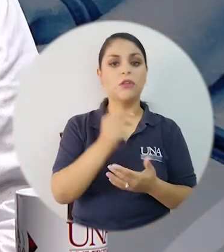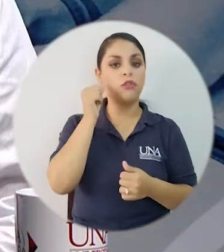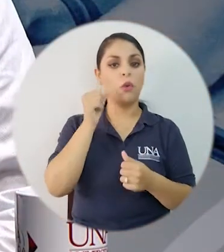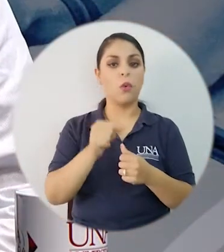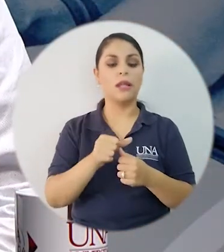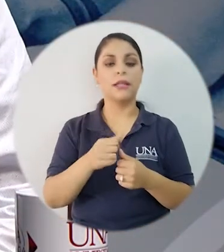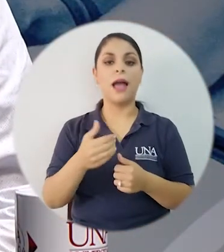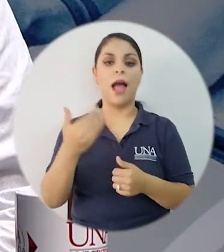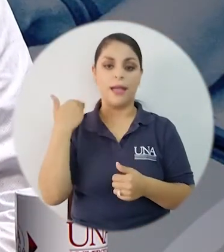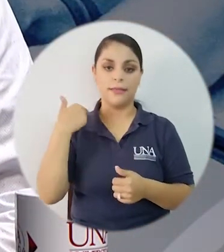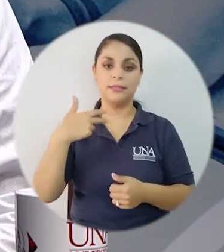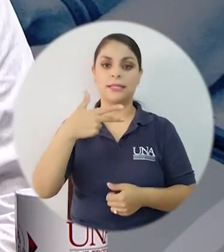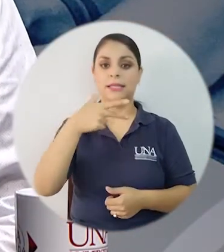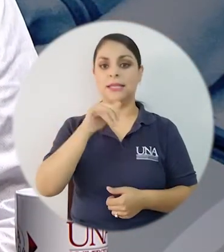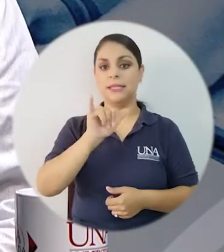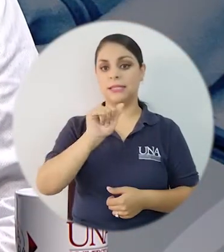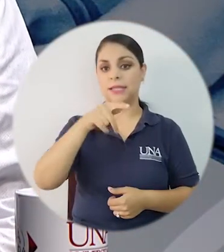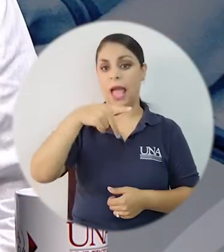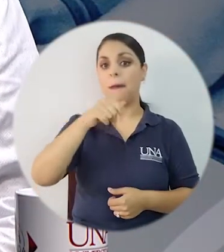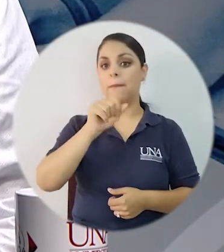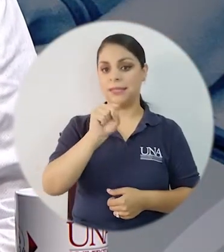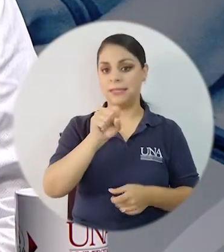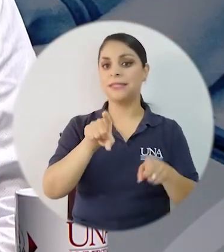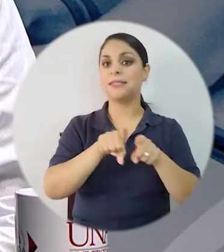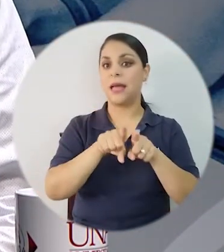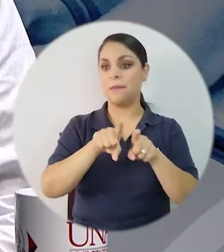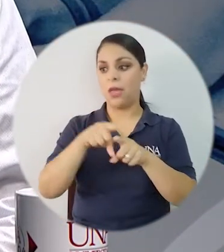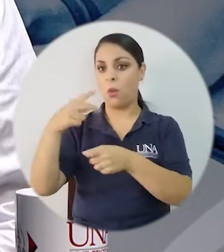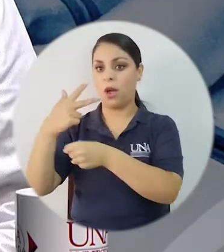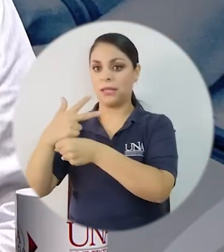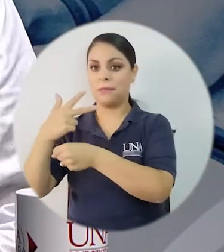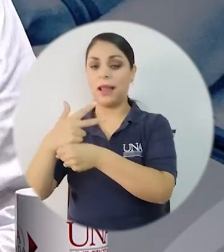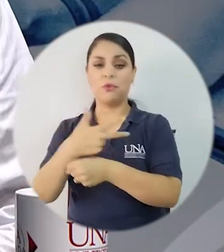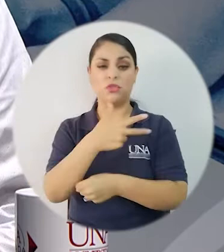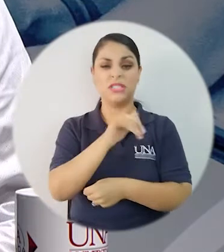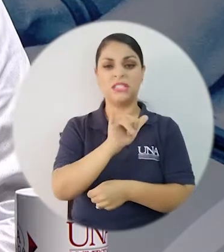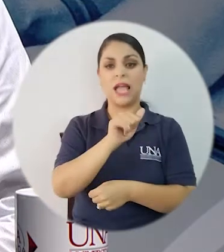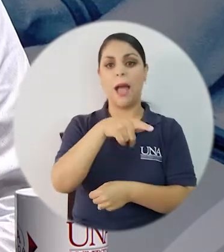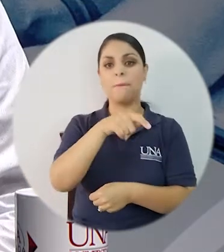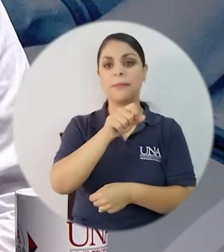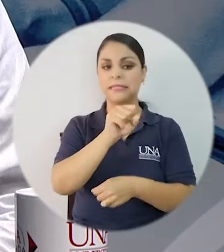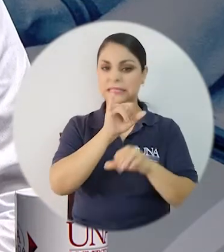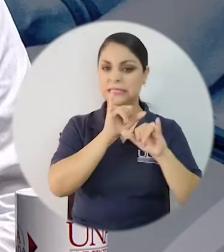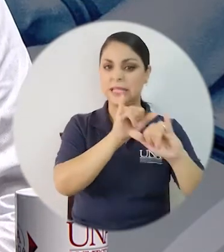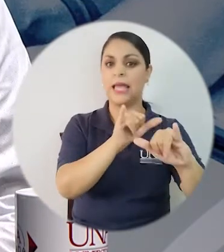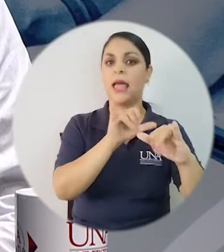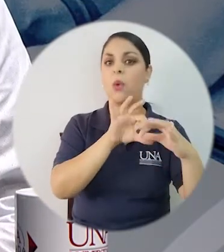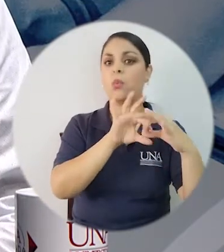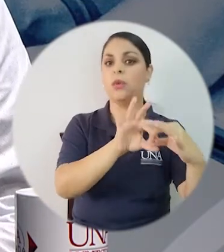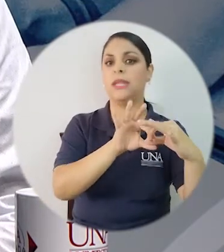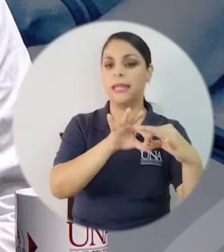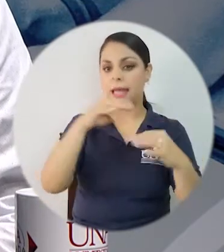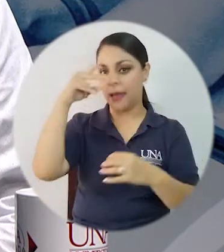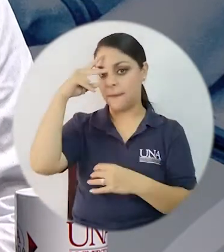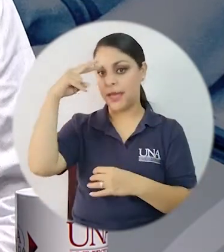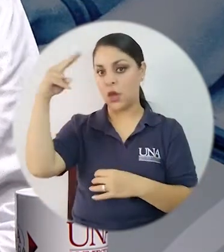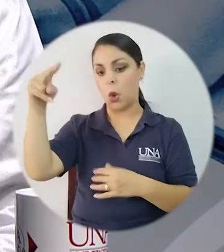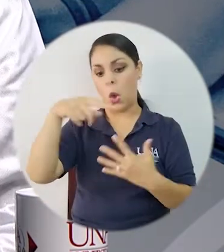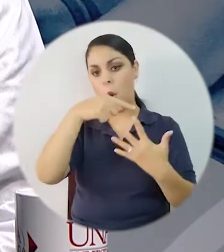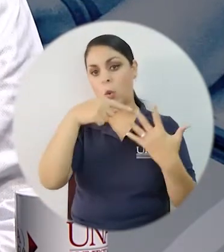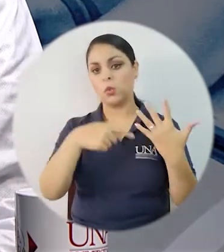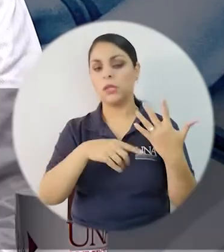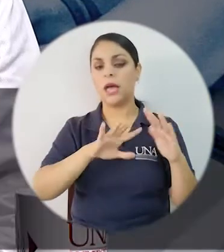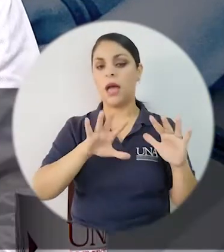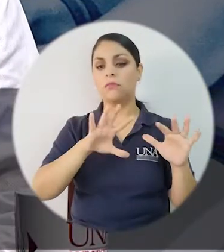claro que no eran solo estas 5, porque también Chiapas pertenecía al antiguo reino de Guatemala, Chiapas sí se queda unida a México, Chiapas sí permanece unida a